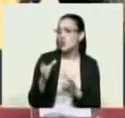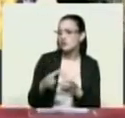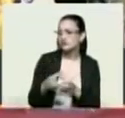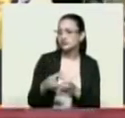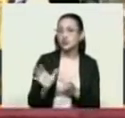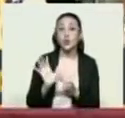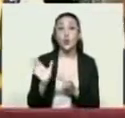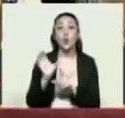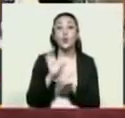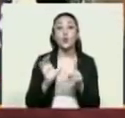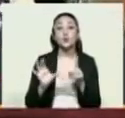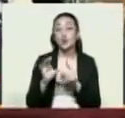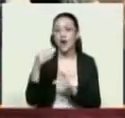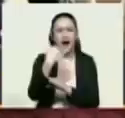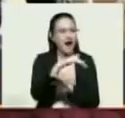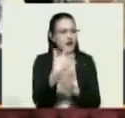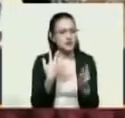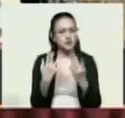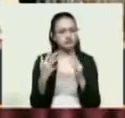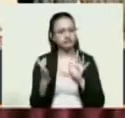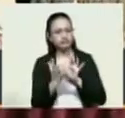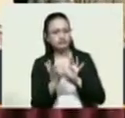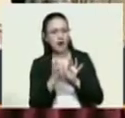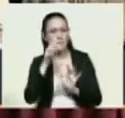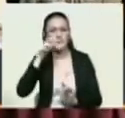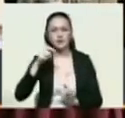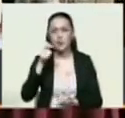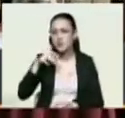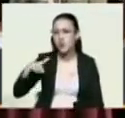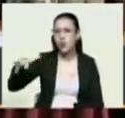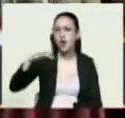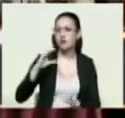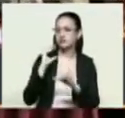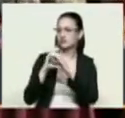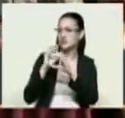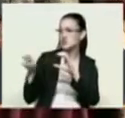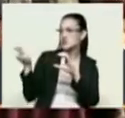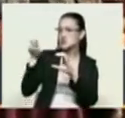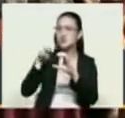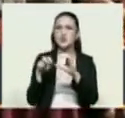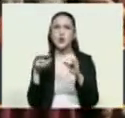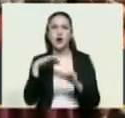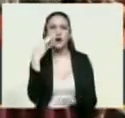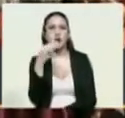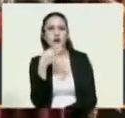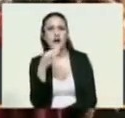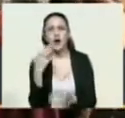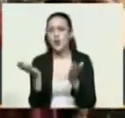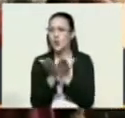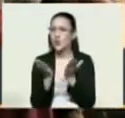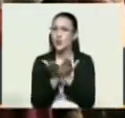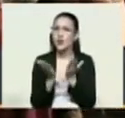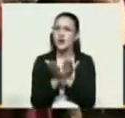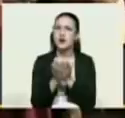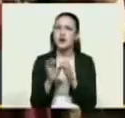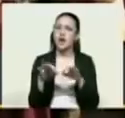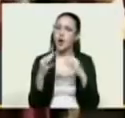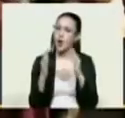esta. La cultura está en la calle, con la gente, en el pueblo, en la camionetica, en las paradas, en la fábrica, en la escuela, en los